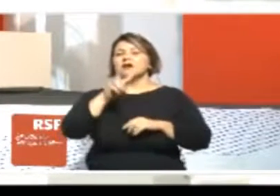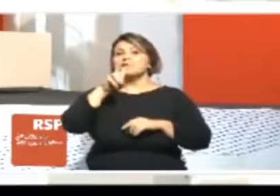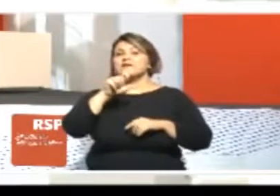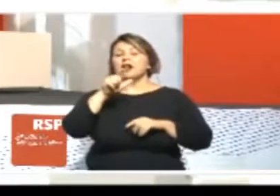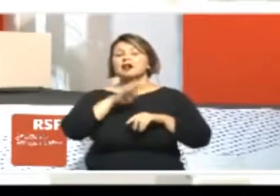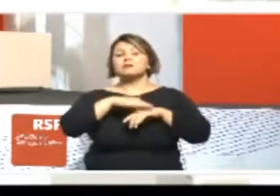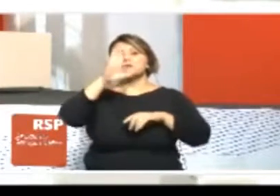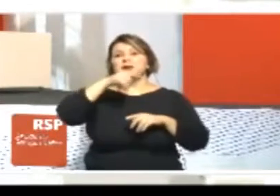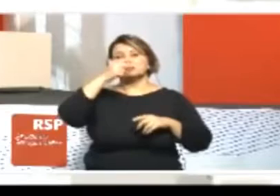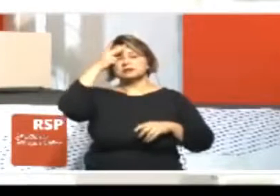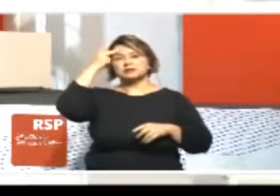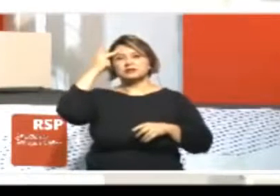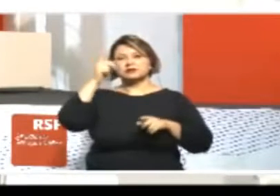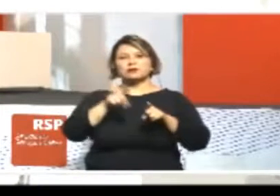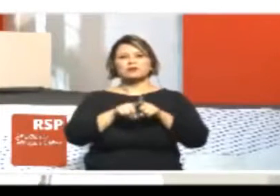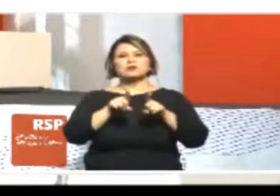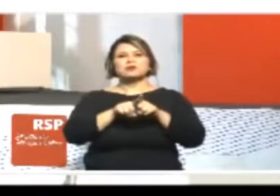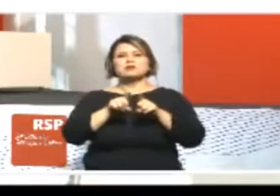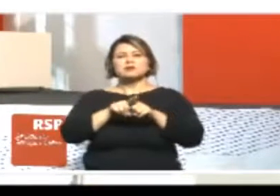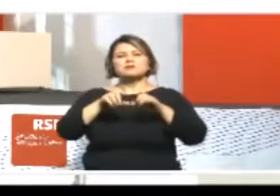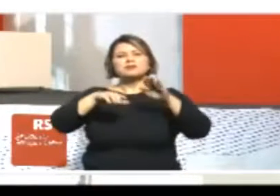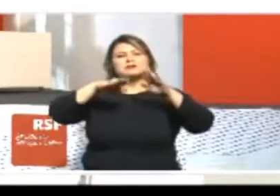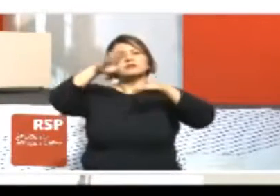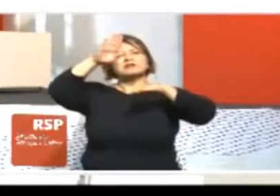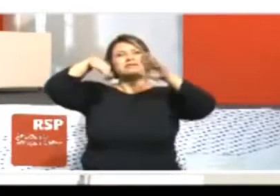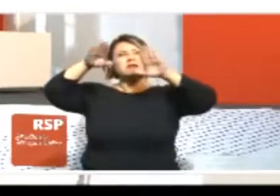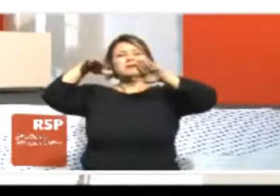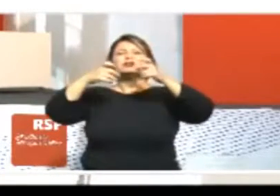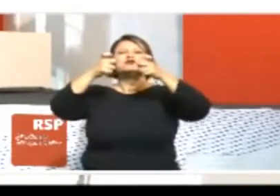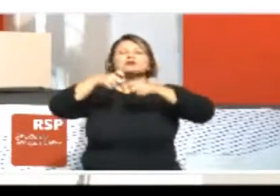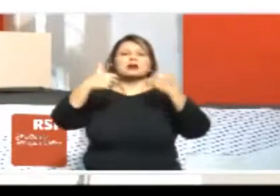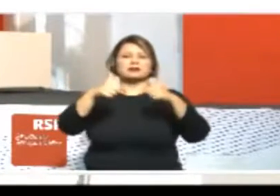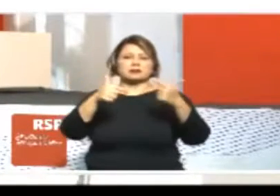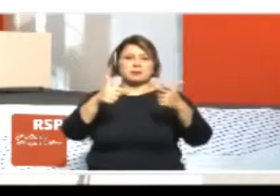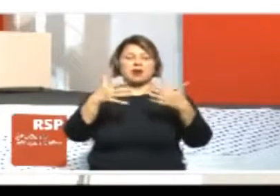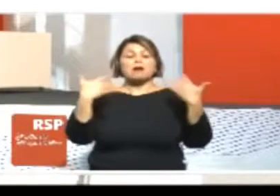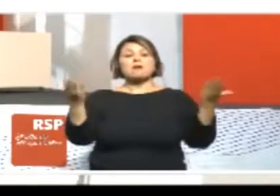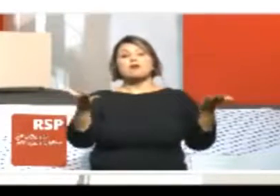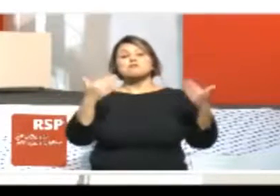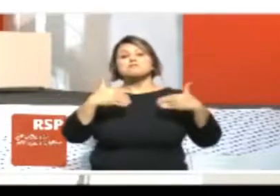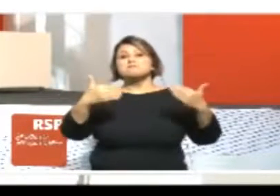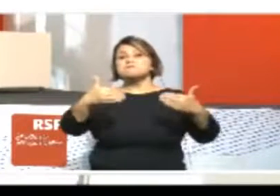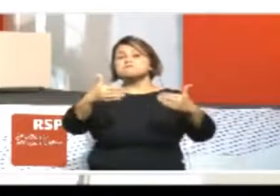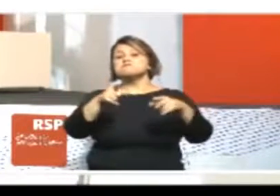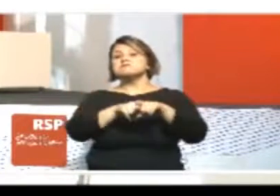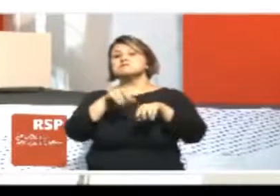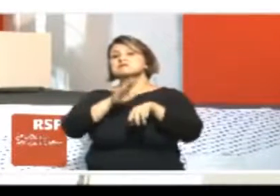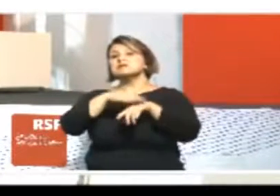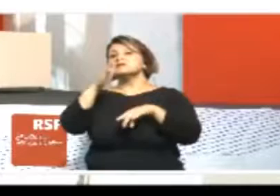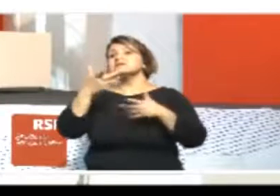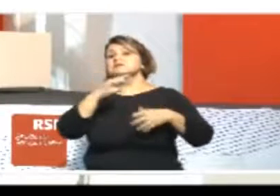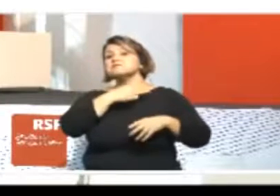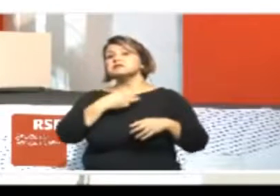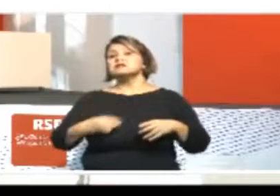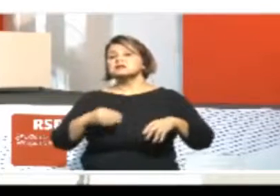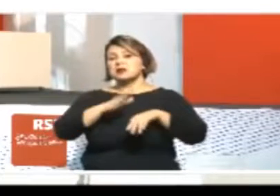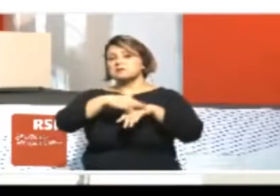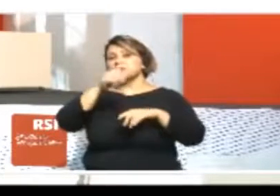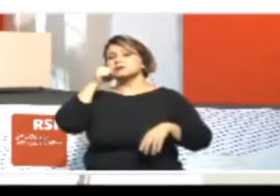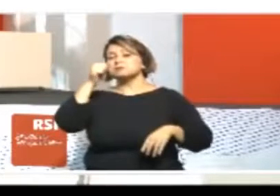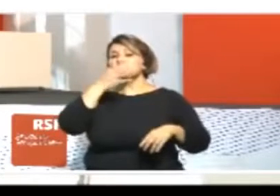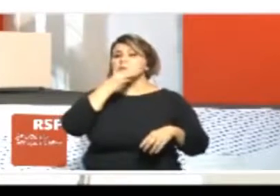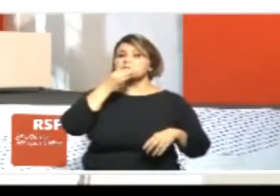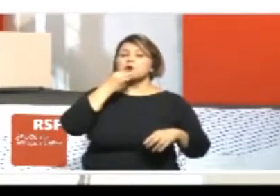ministerios. ¿Cuáles son los ministerios que tienden a nombrar más hombres que mujeres? Aquí como vemos que el Ministerio del Medio